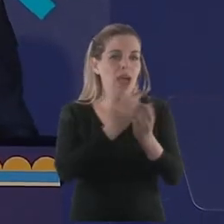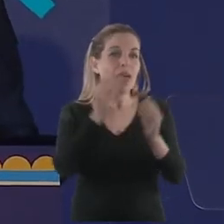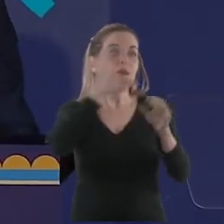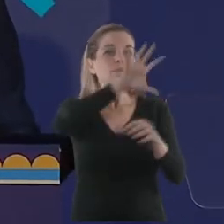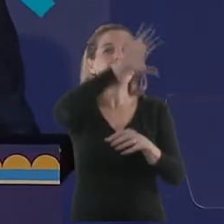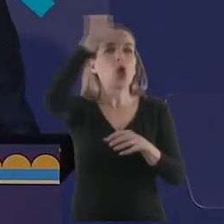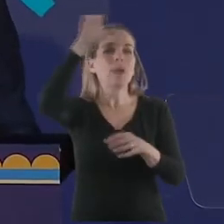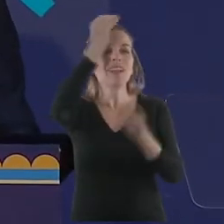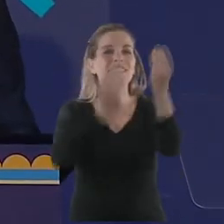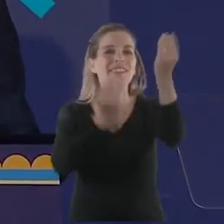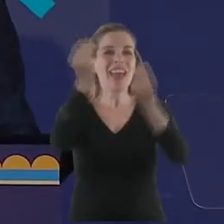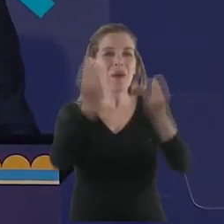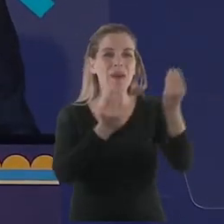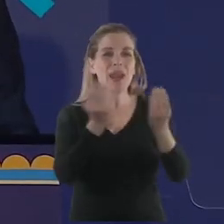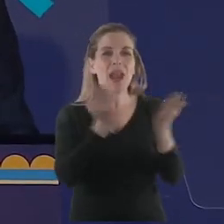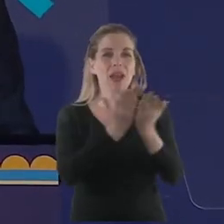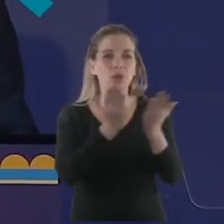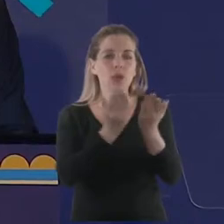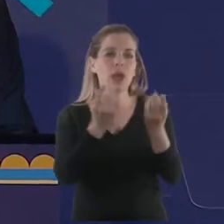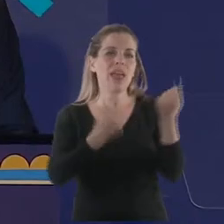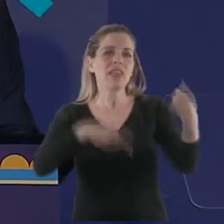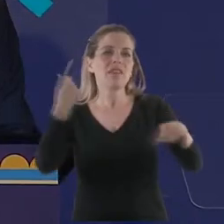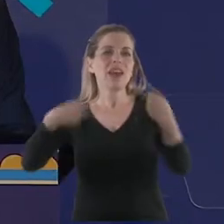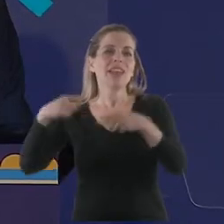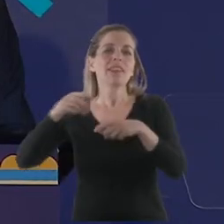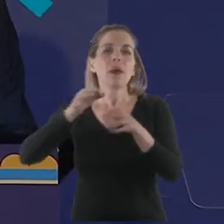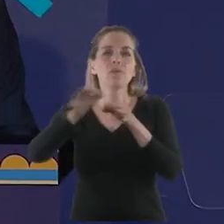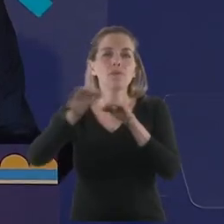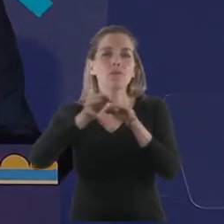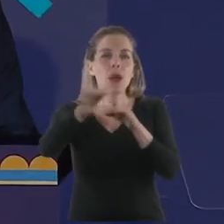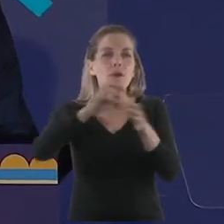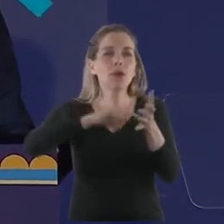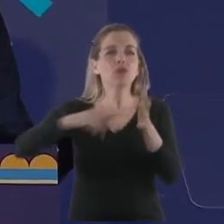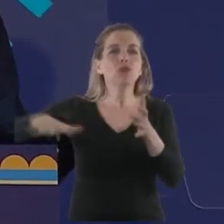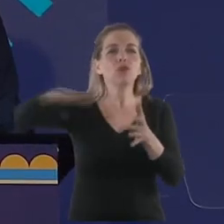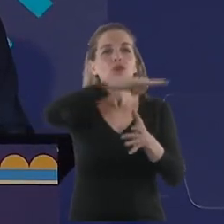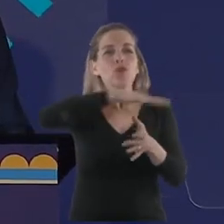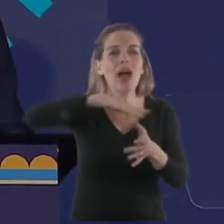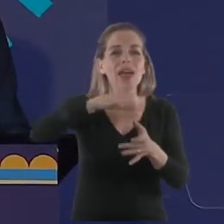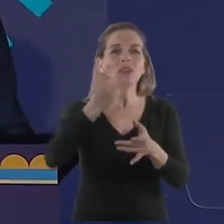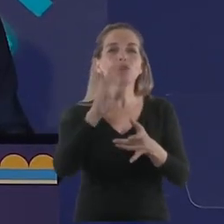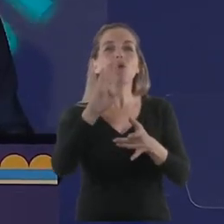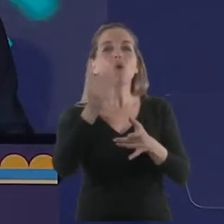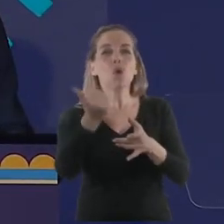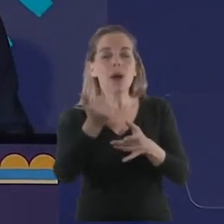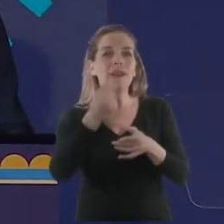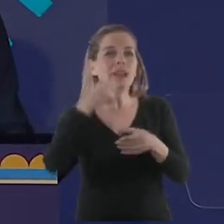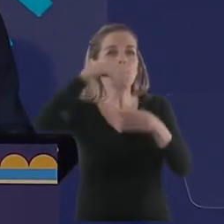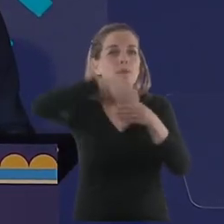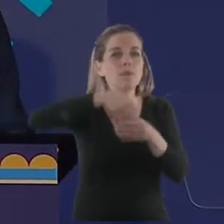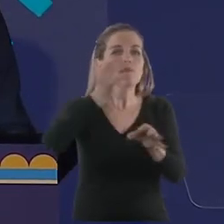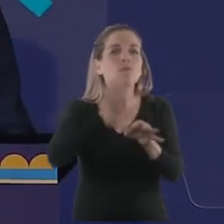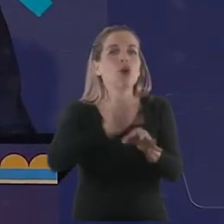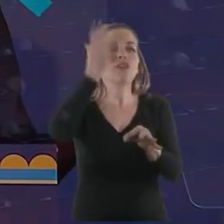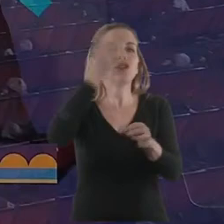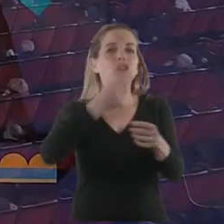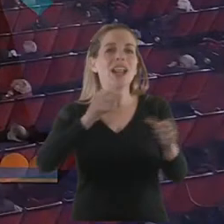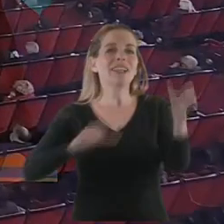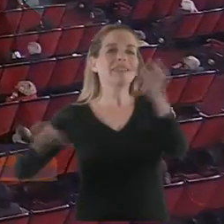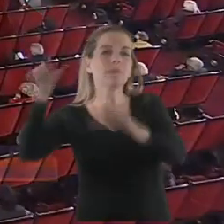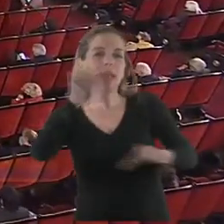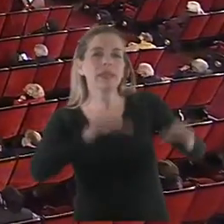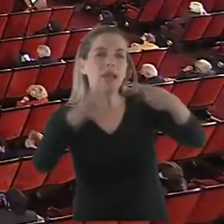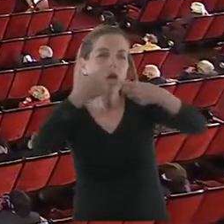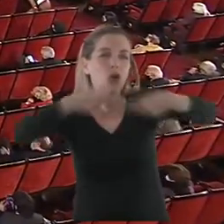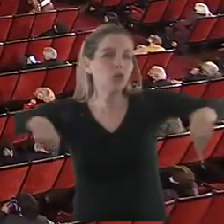provincias, de todas las ciudades, de todos los pueblos. La UBA está en los profesionales, en los investigadores que trabajan a lo largo y a lo ancho